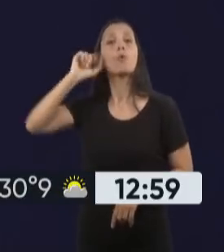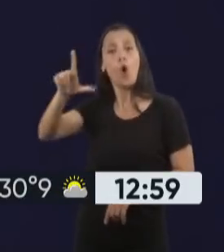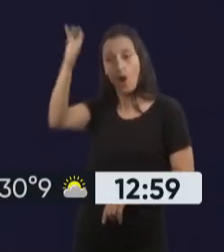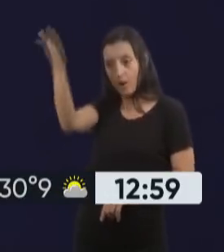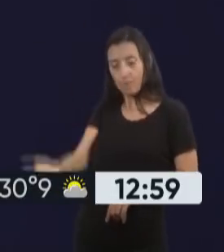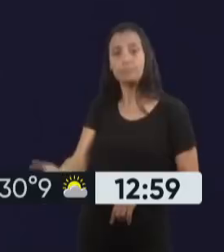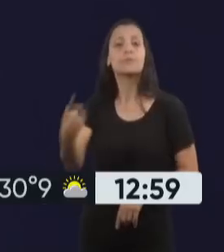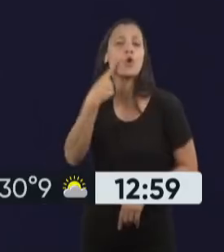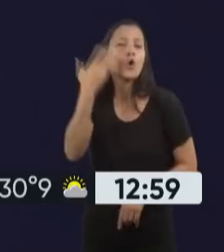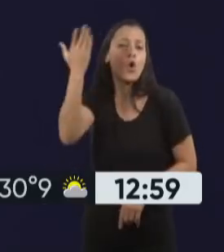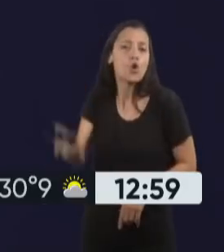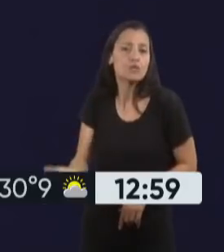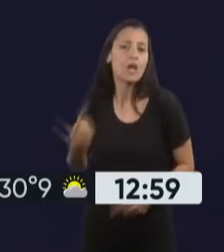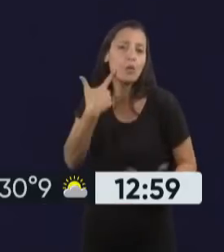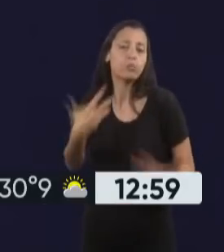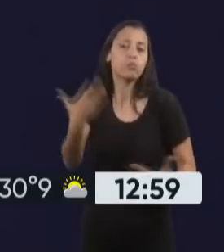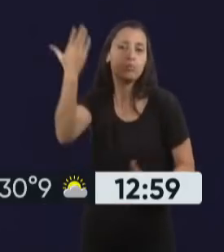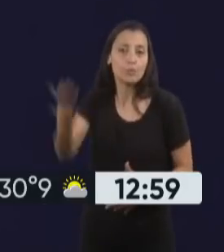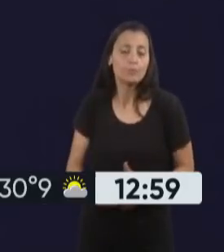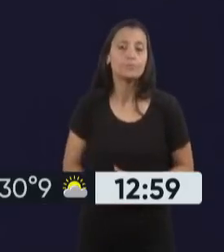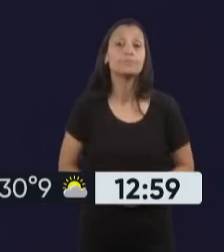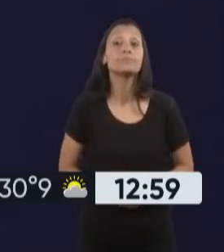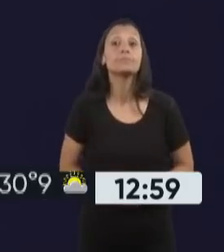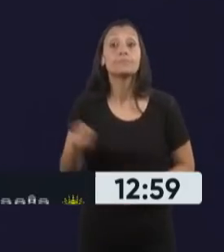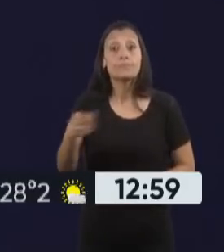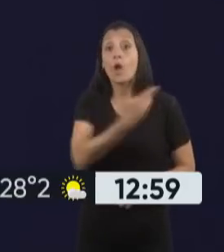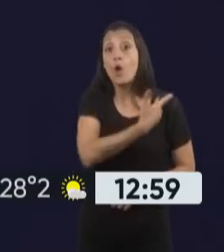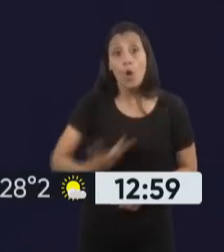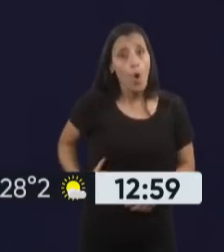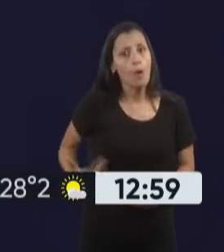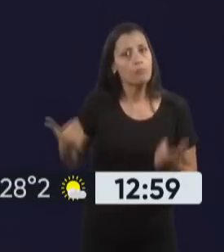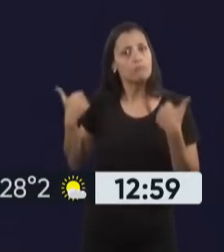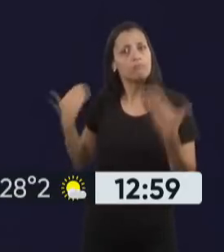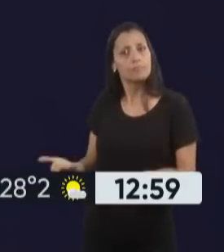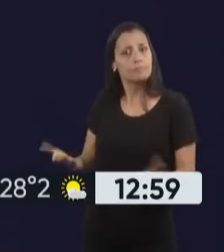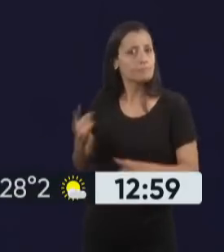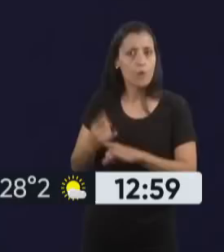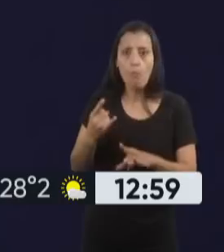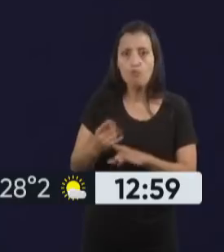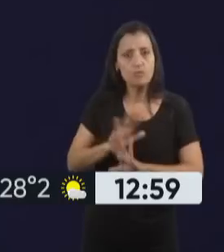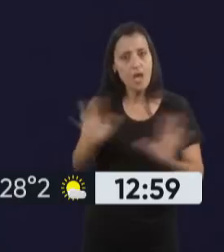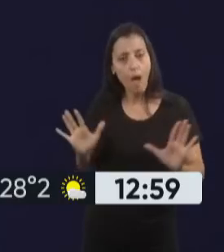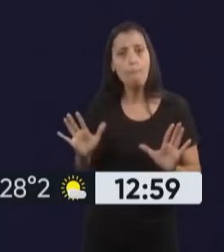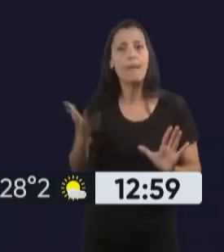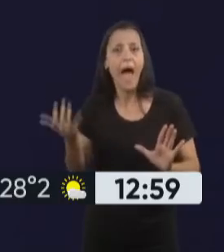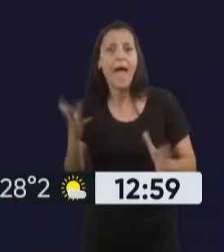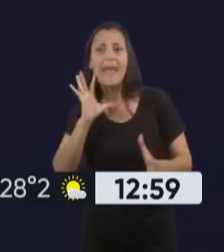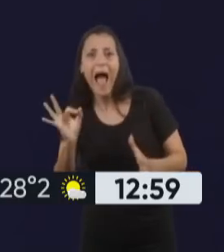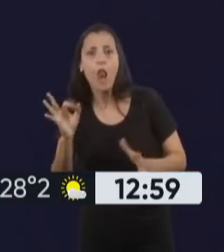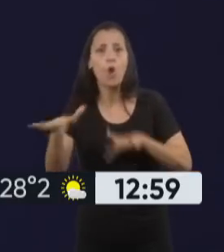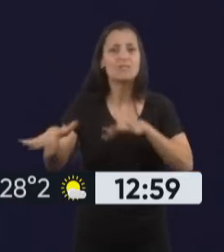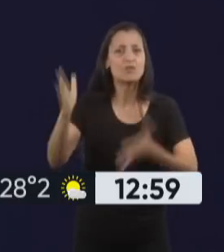más conocido como Fran Fijap, con quien el gobierno se solidariza, como lo hacemos con cada episodio de